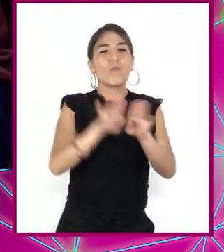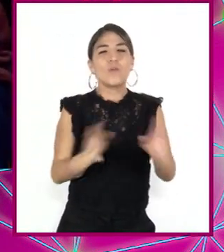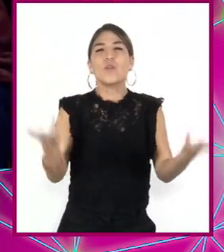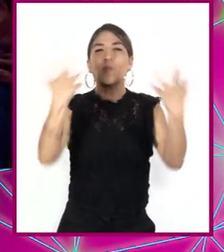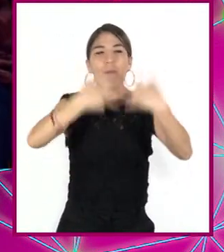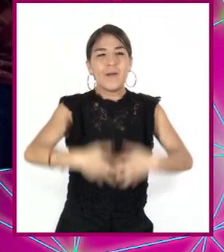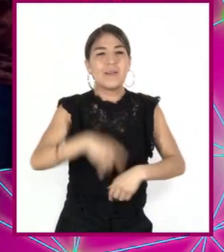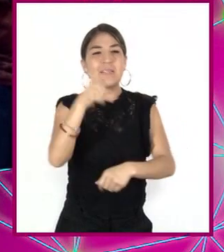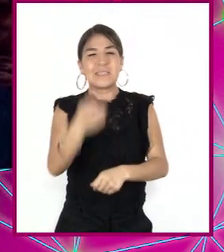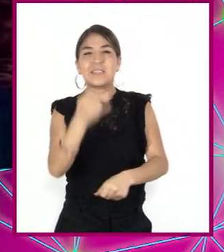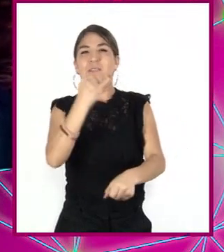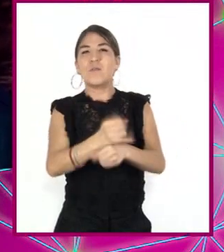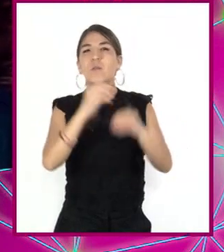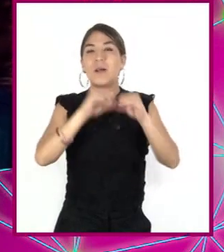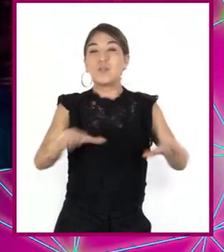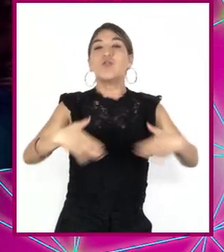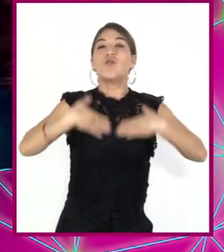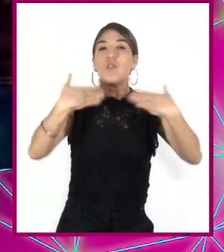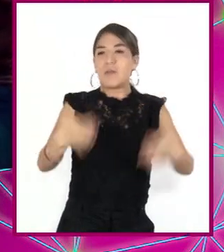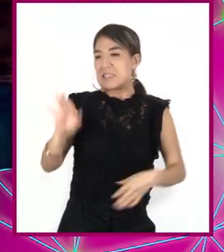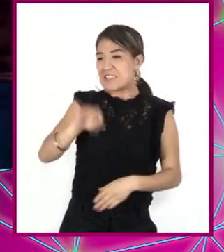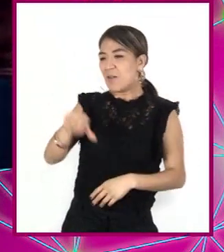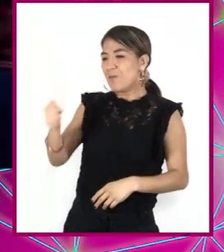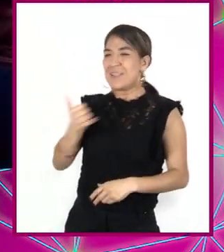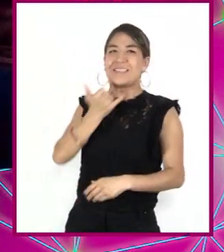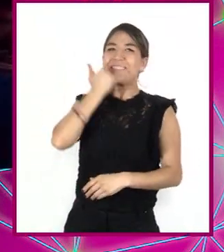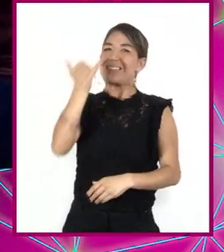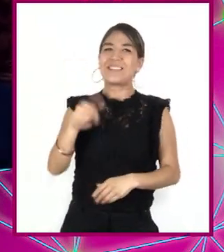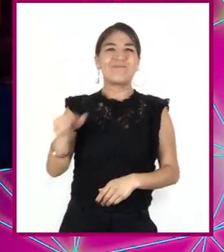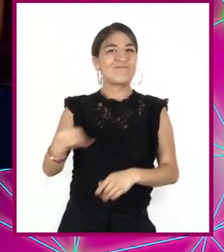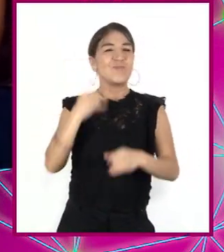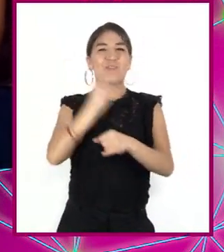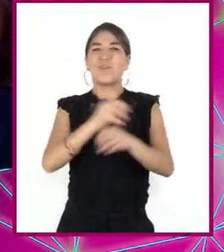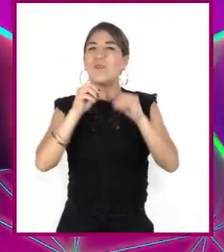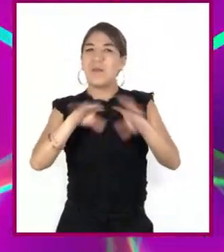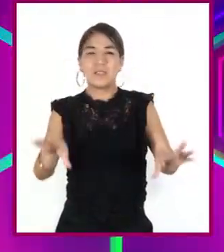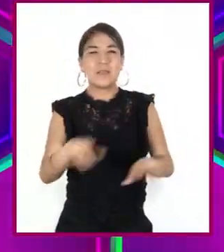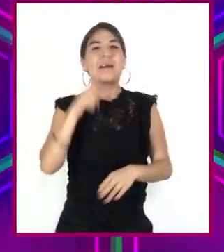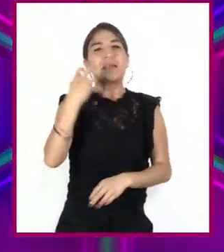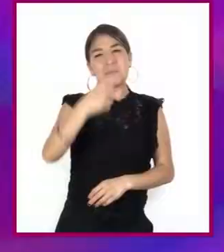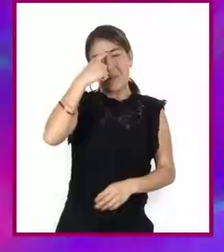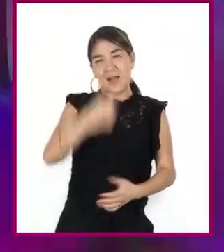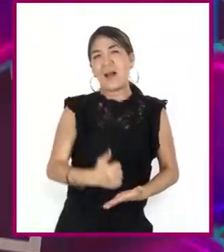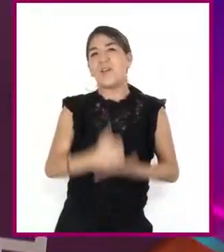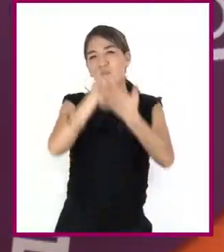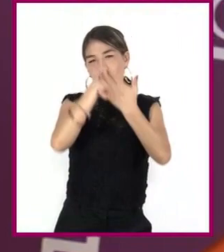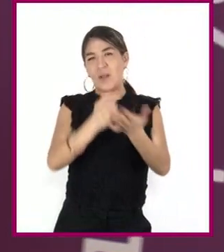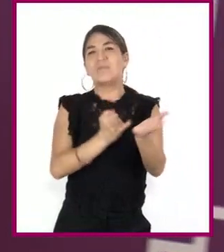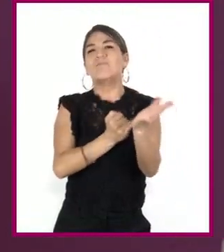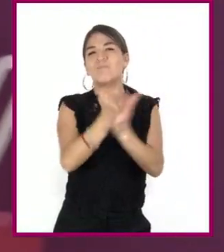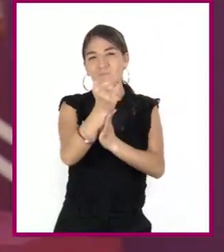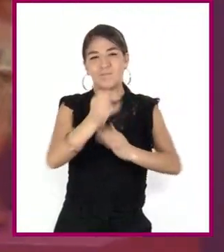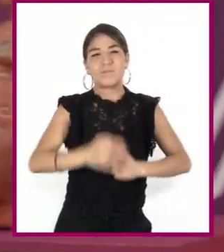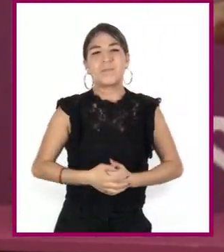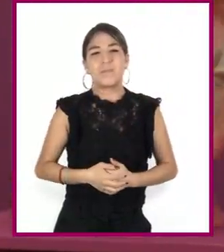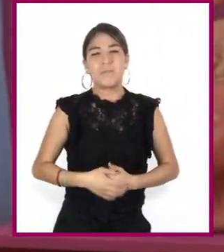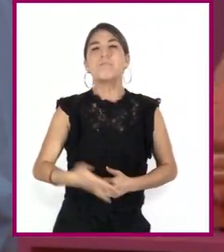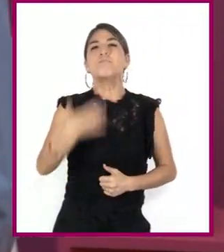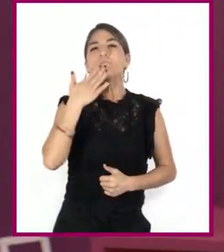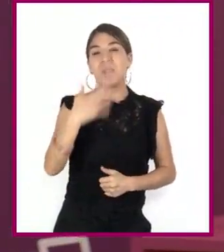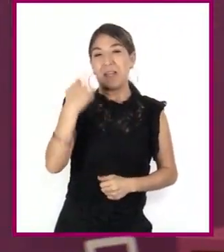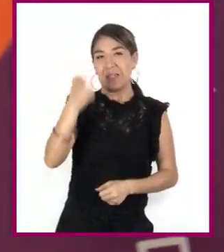información confiables de aquellas que no lo son es una herramienta que nos ayuda a tomar decisiones.